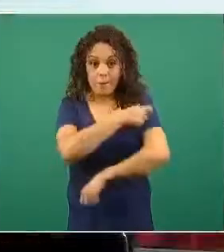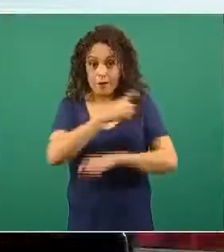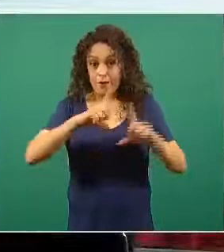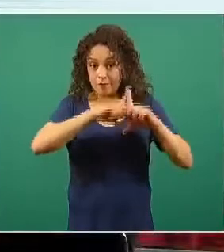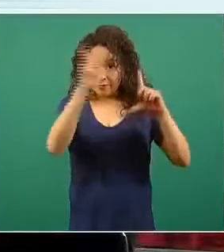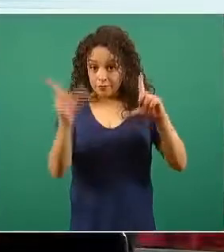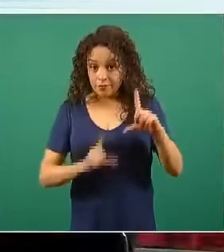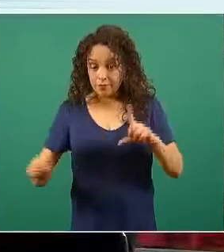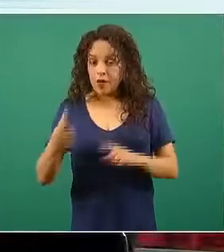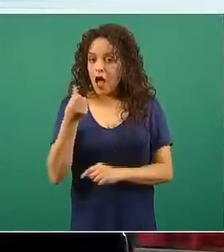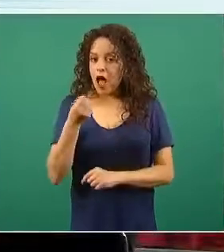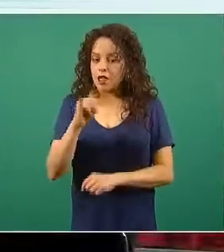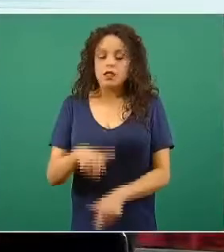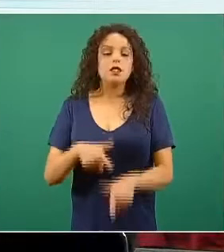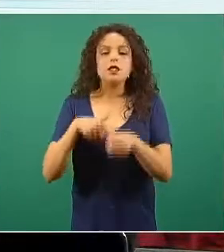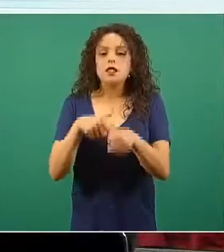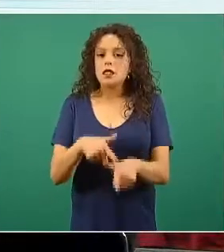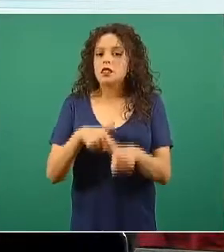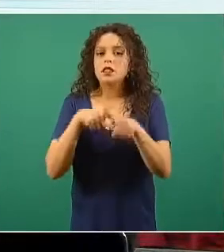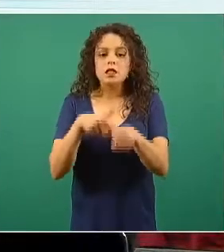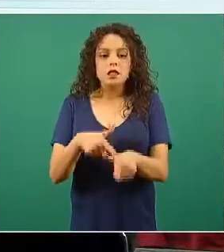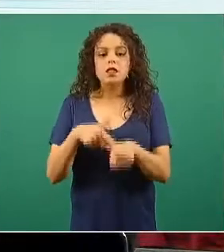esto continuará y seguirá